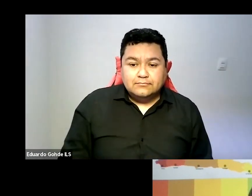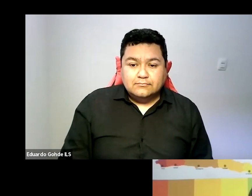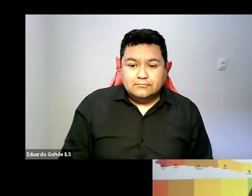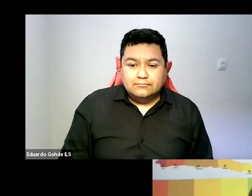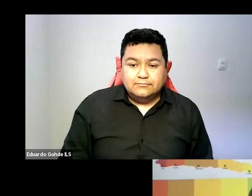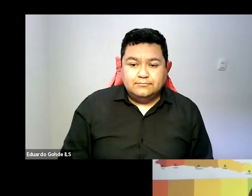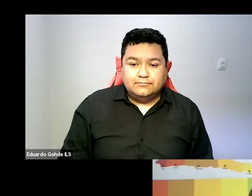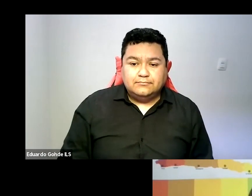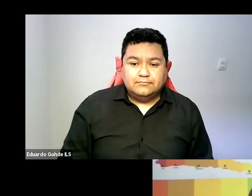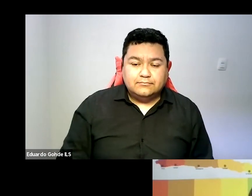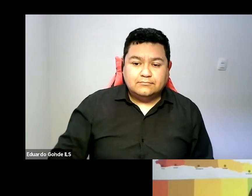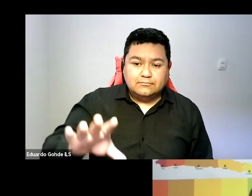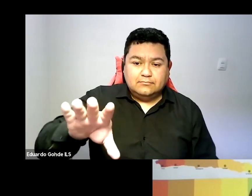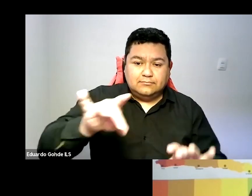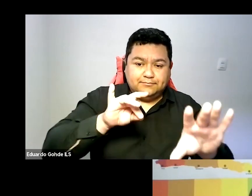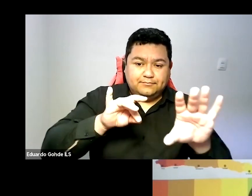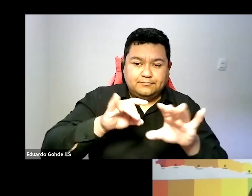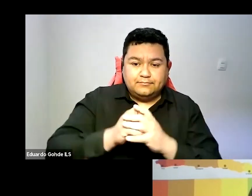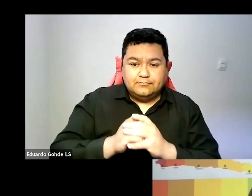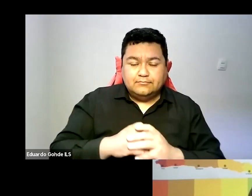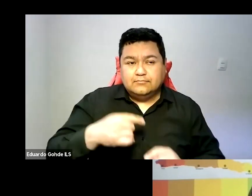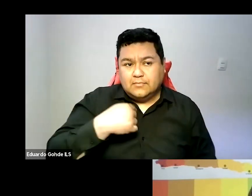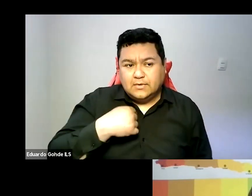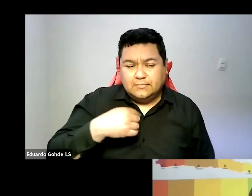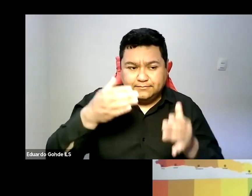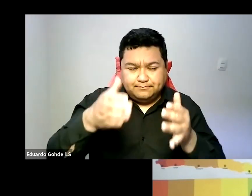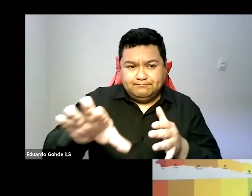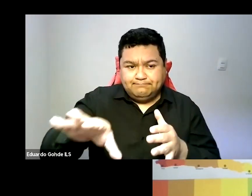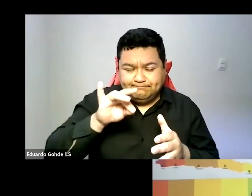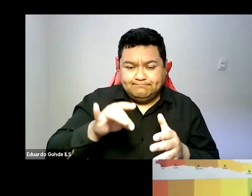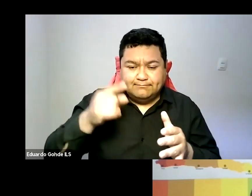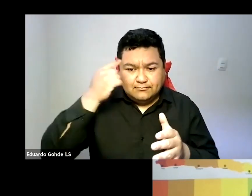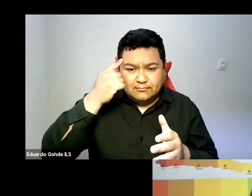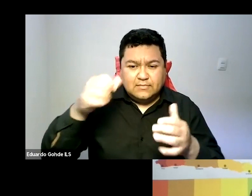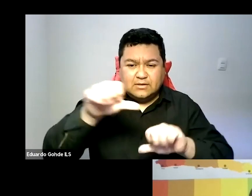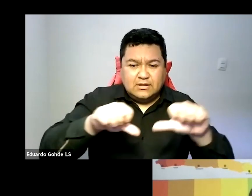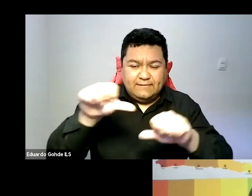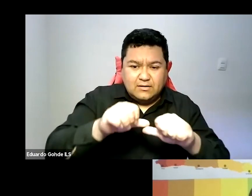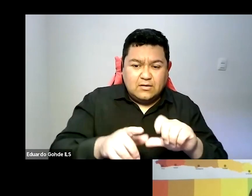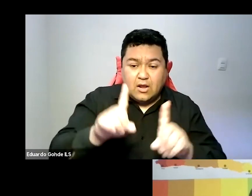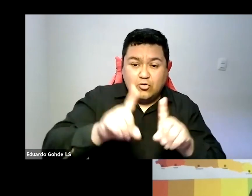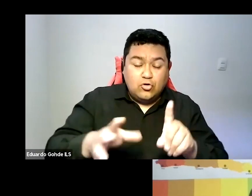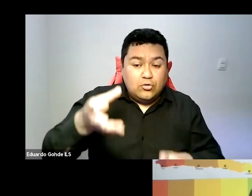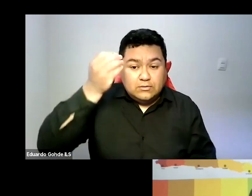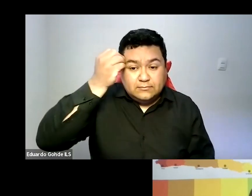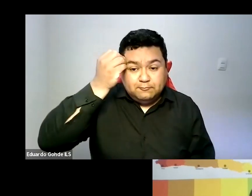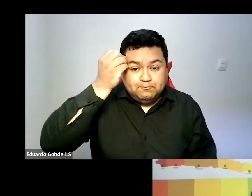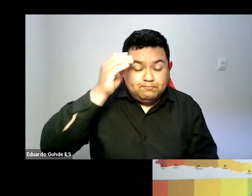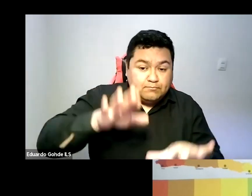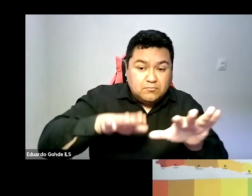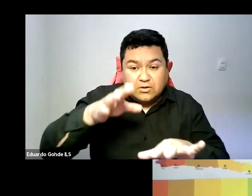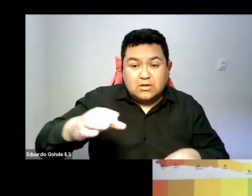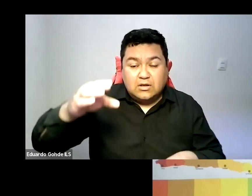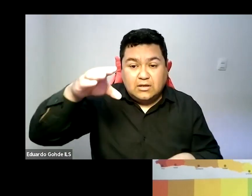De elegir, ¿sí? Yo me vuelco más hacia el pensamiento científico que hacia cierto conocimiento que es experiencia